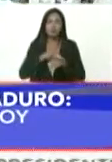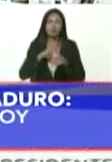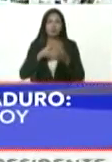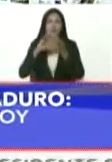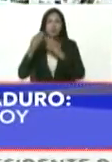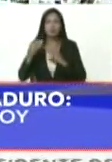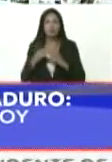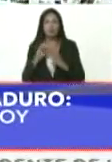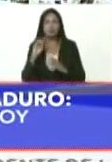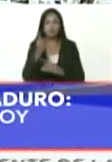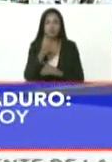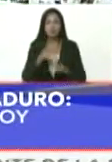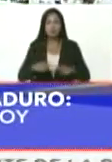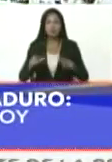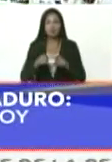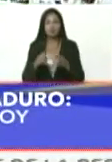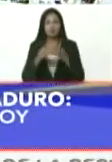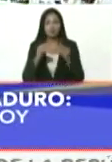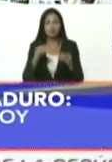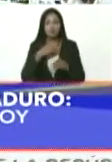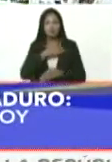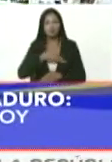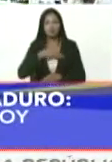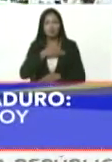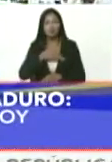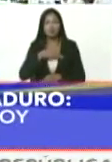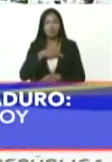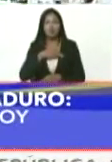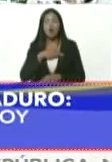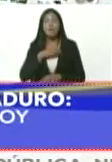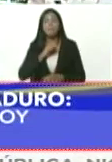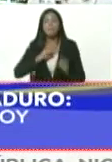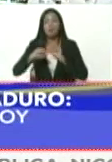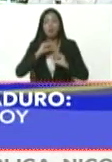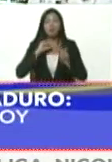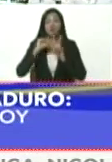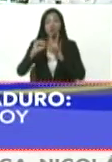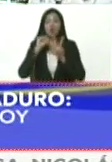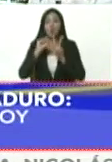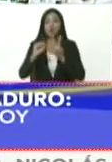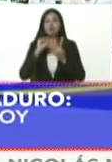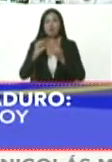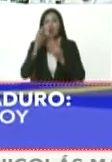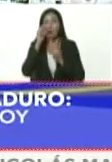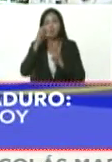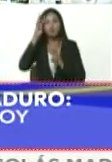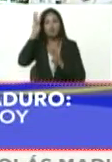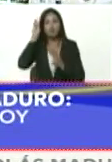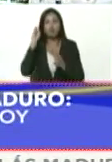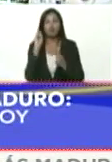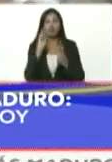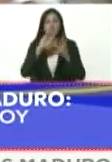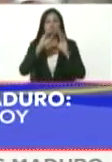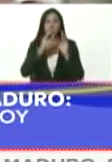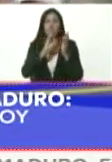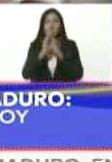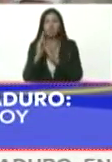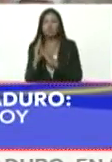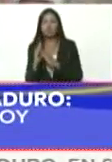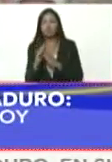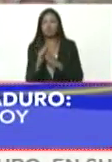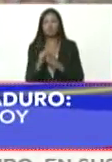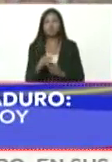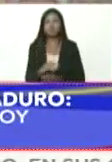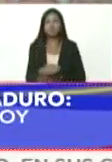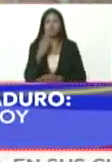primer lugar. Todos los ministerios. El movimiento Somos Venezuela. Aquí está Mervin Maldonado, su coordinador nacional. Este joven